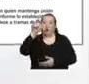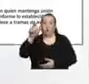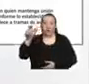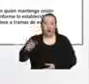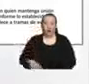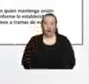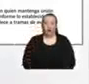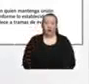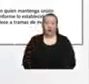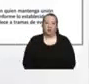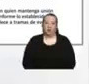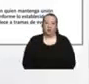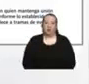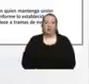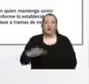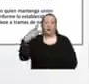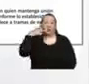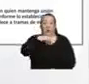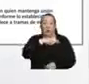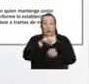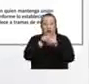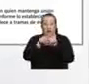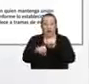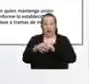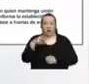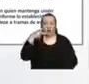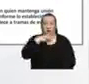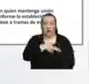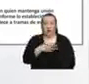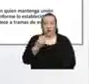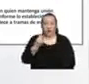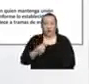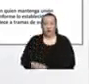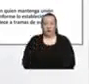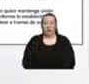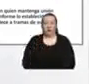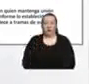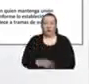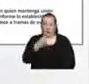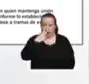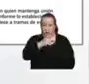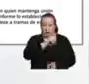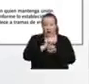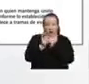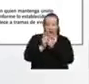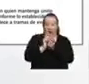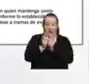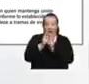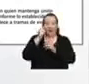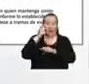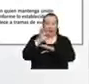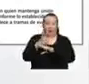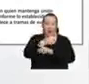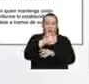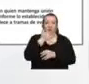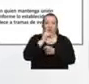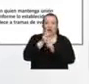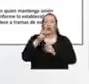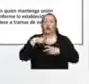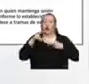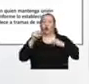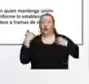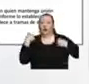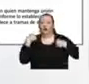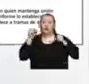perjurio ustedes vieron las contradicciones en el pequeño vídeo que si tengo que no tengo y en su